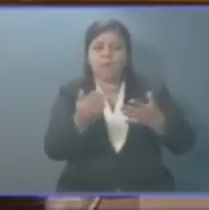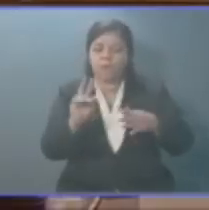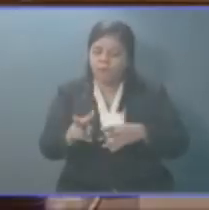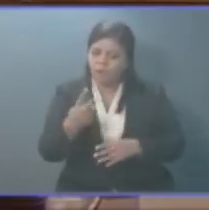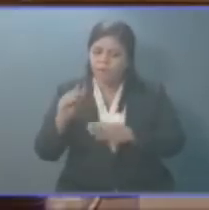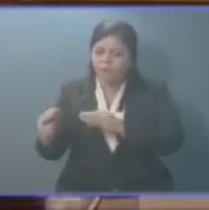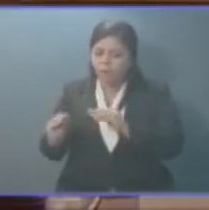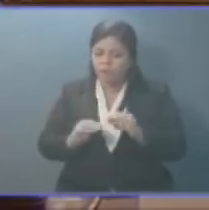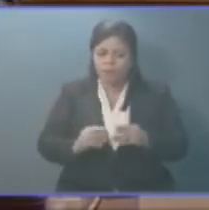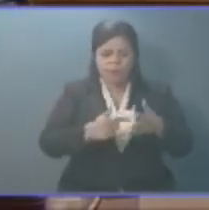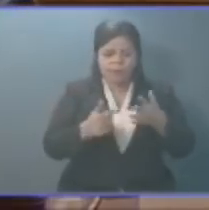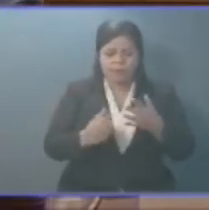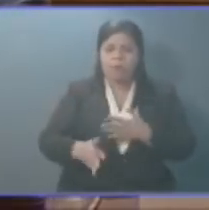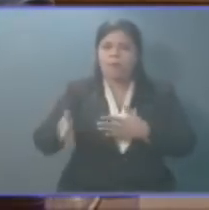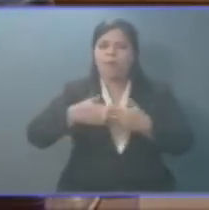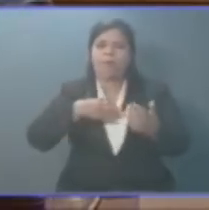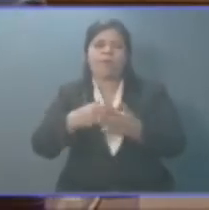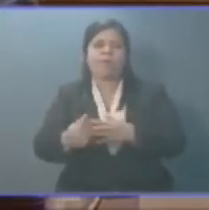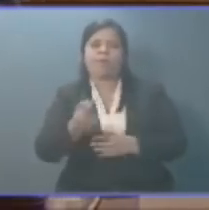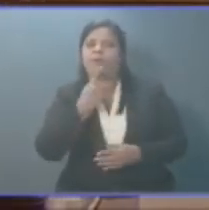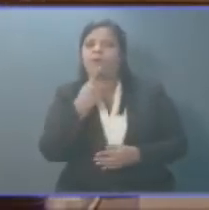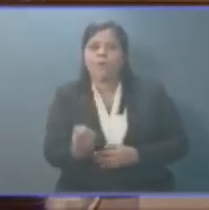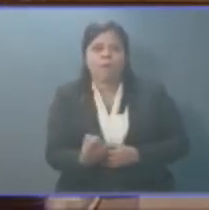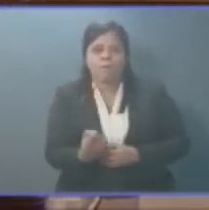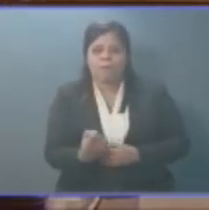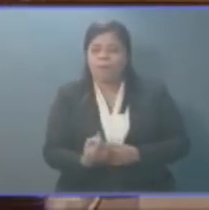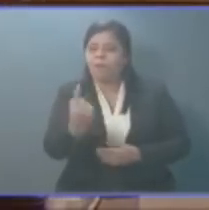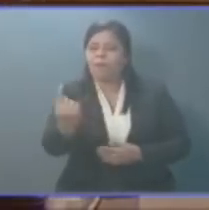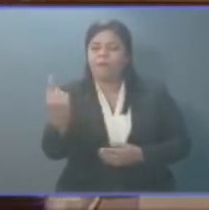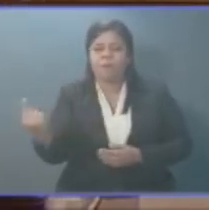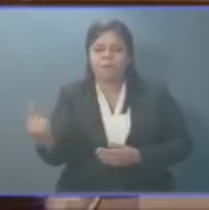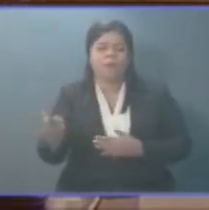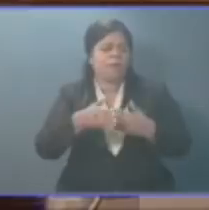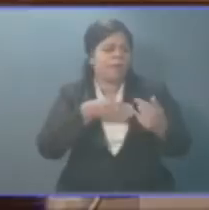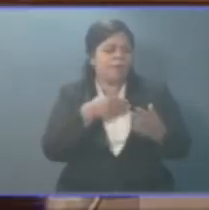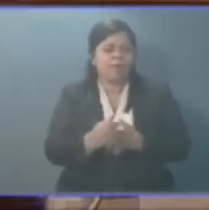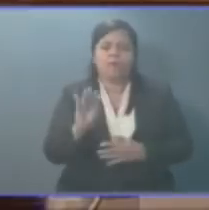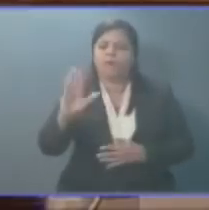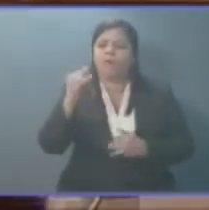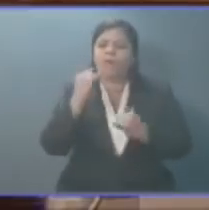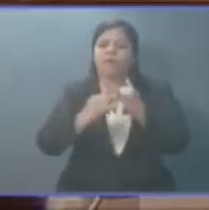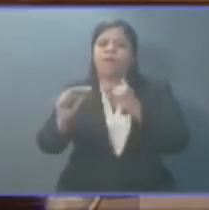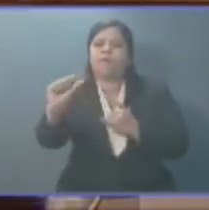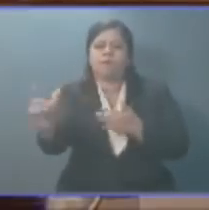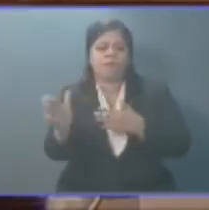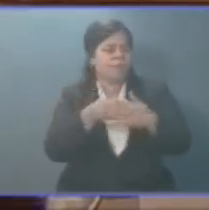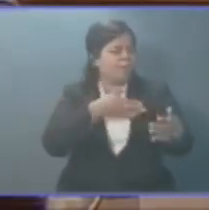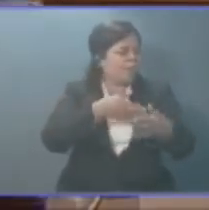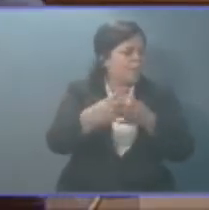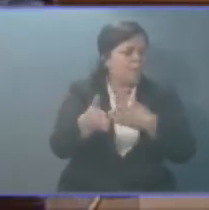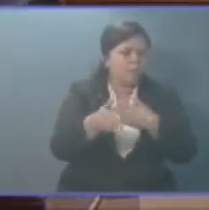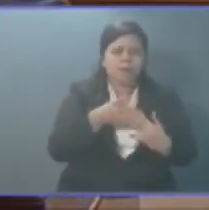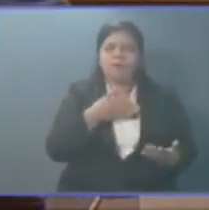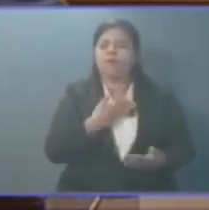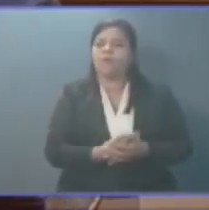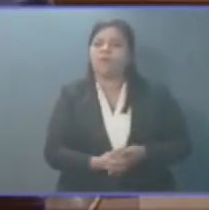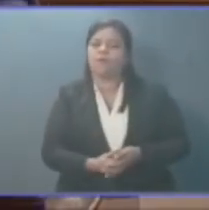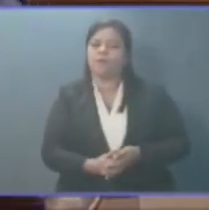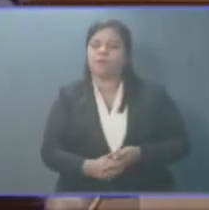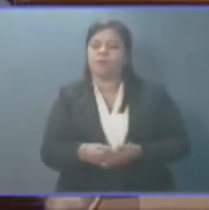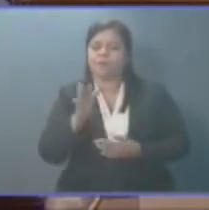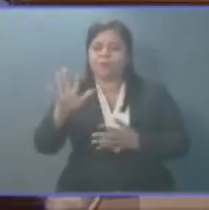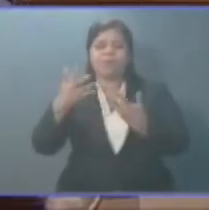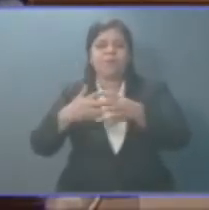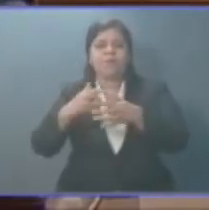la ley. No importa quién sea, no importa la familia que sea, no importa el apellido que tenga, no importa la razón